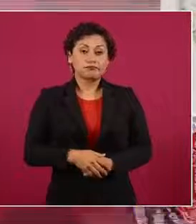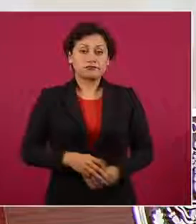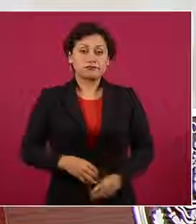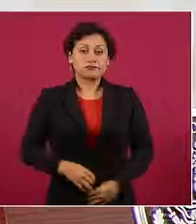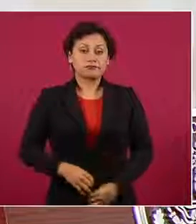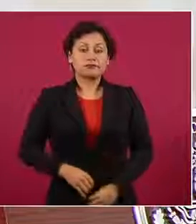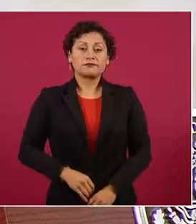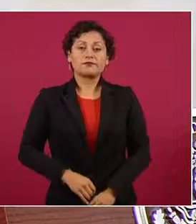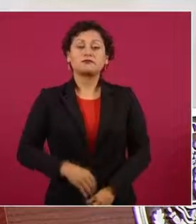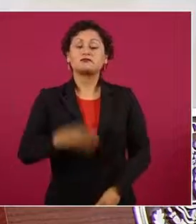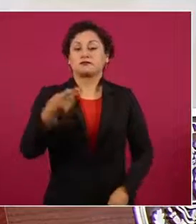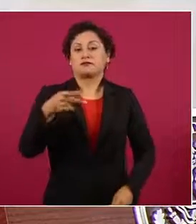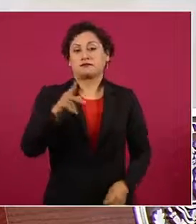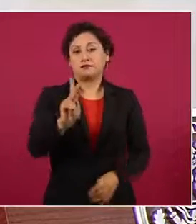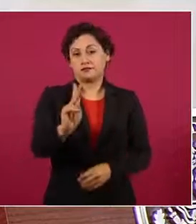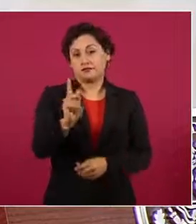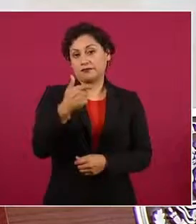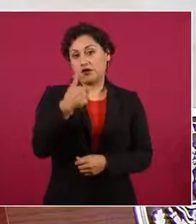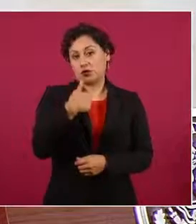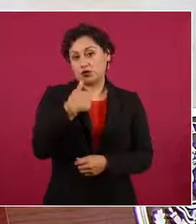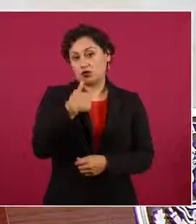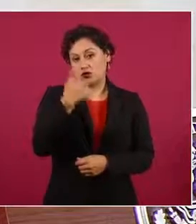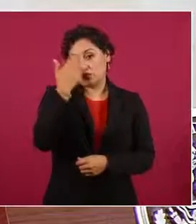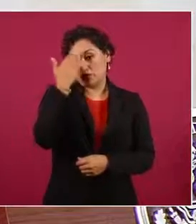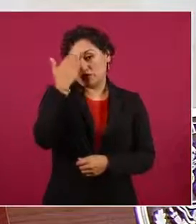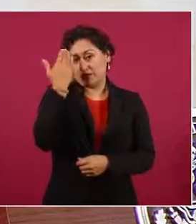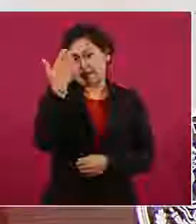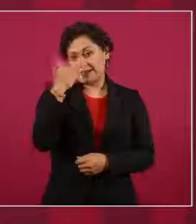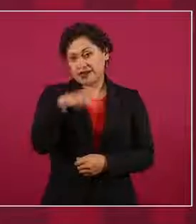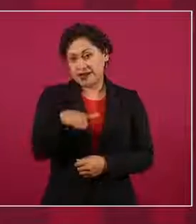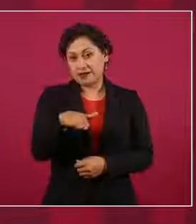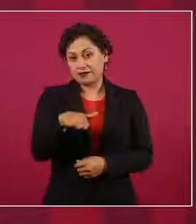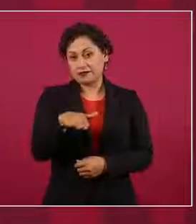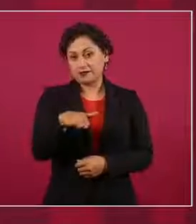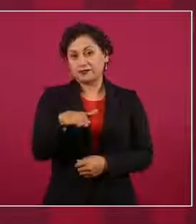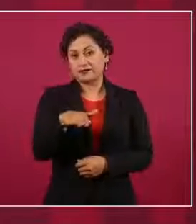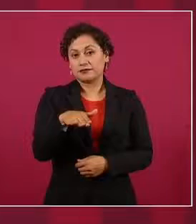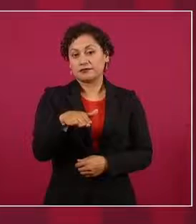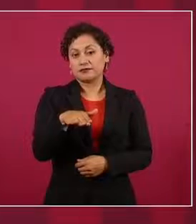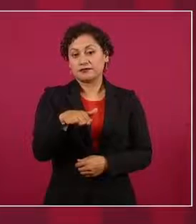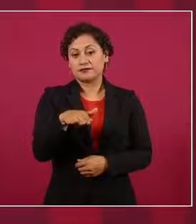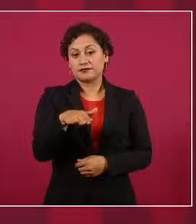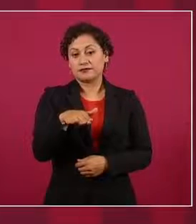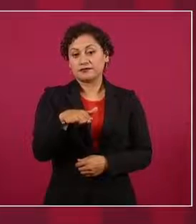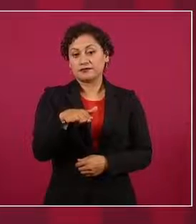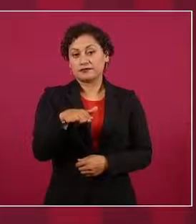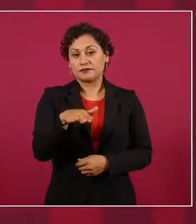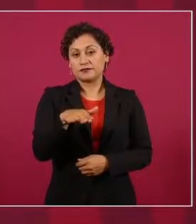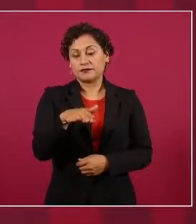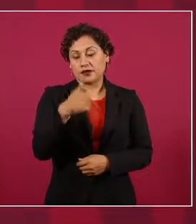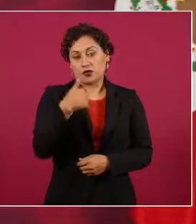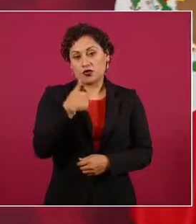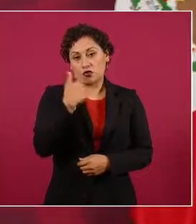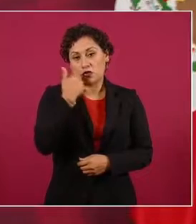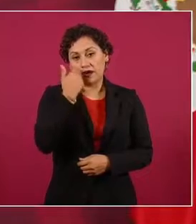pero yo sí quería que de viva voz supiera